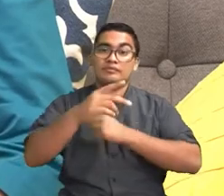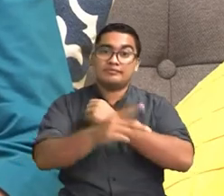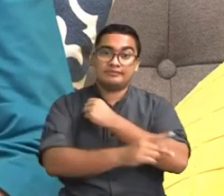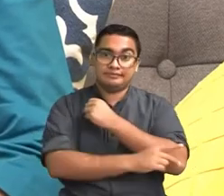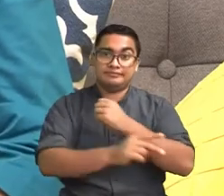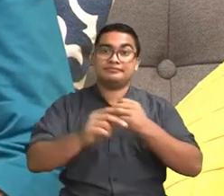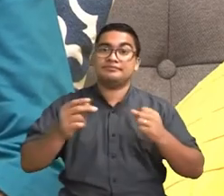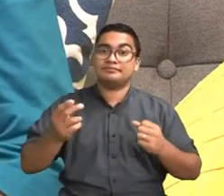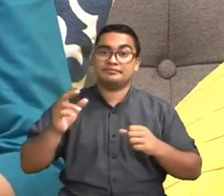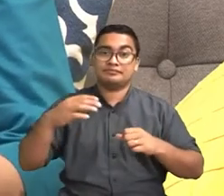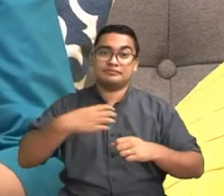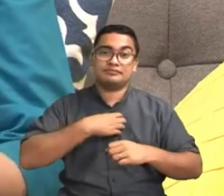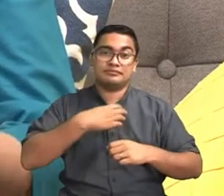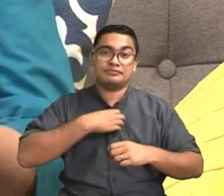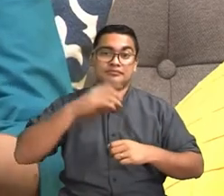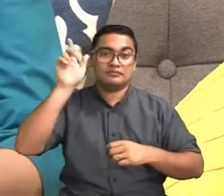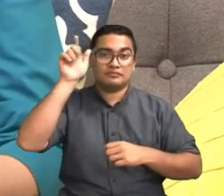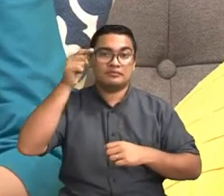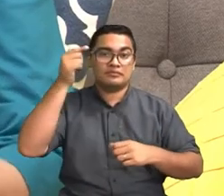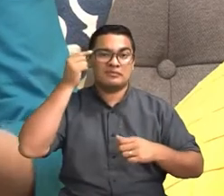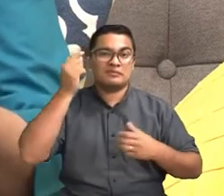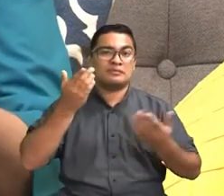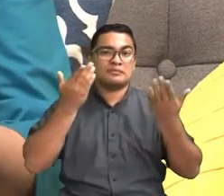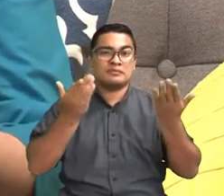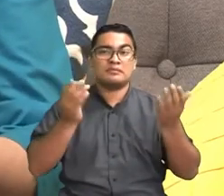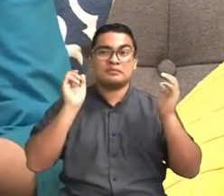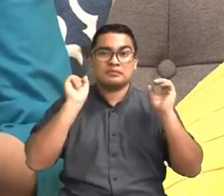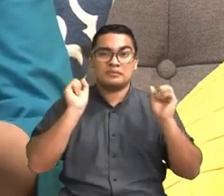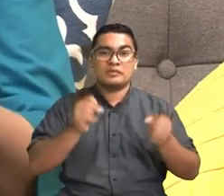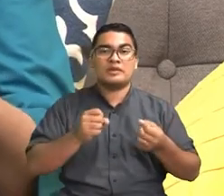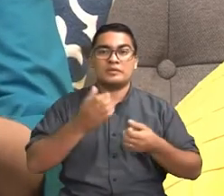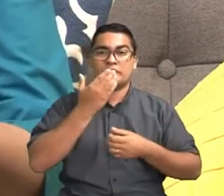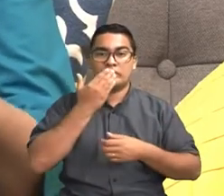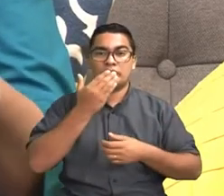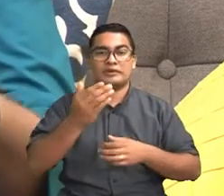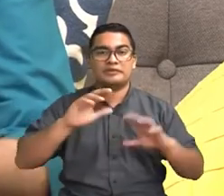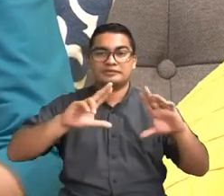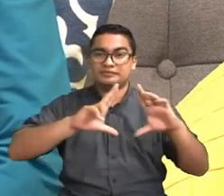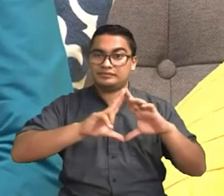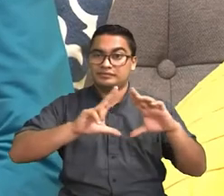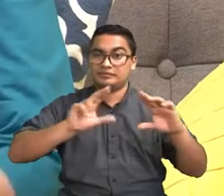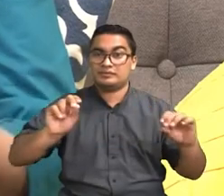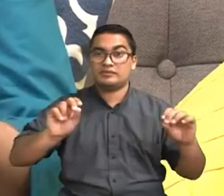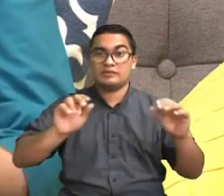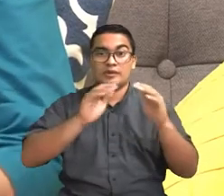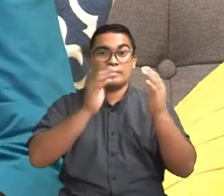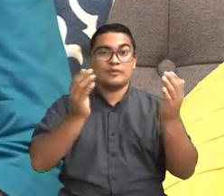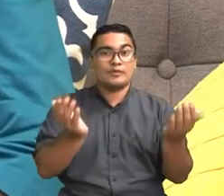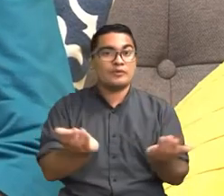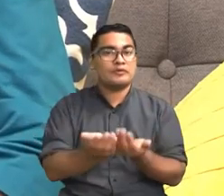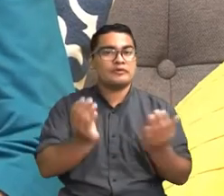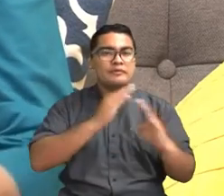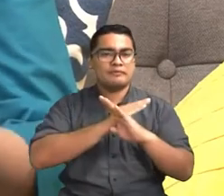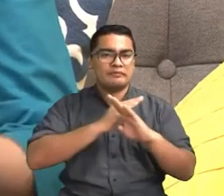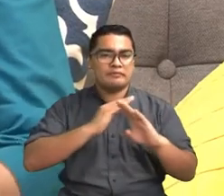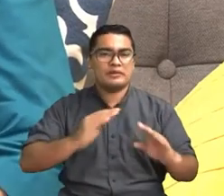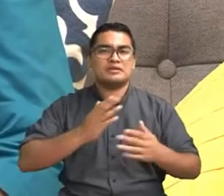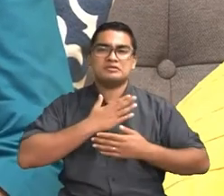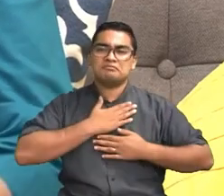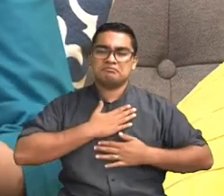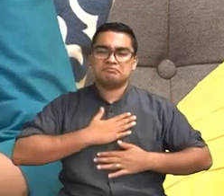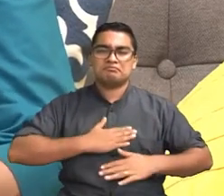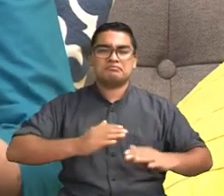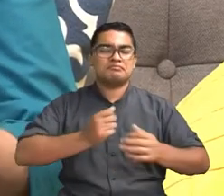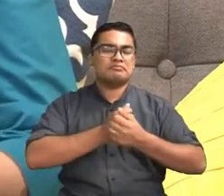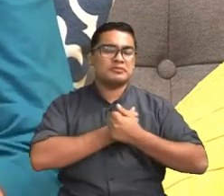nuestro gobierno, para seguir construyendo esta Nicaragua, este mundo de paz, de tranquilidad, de fraternidad,